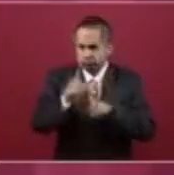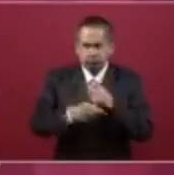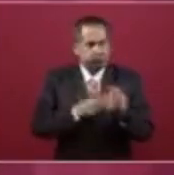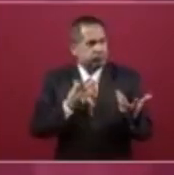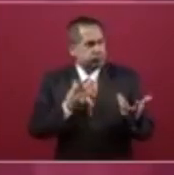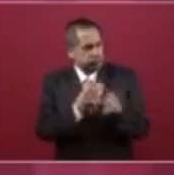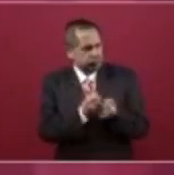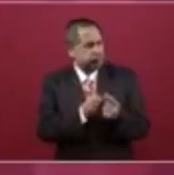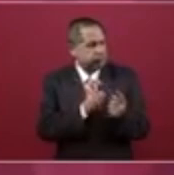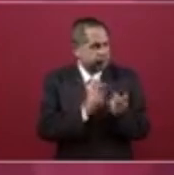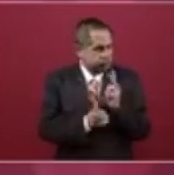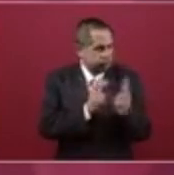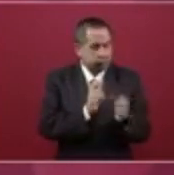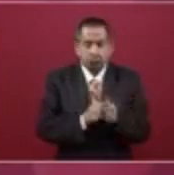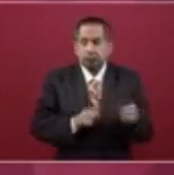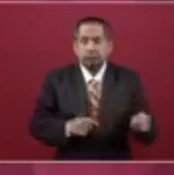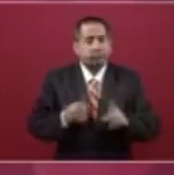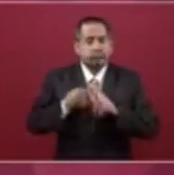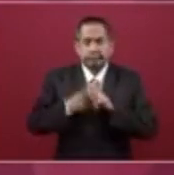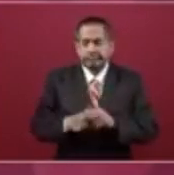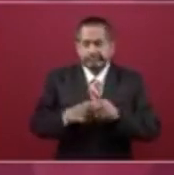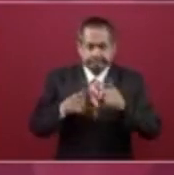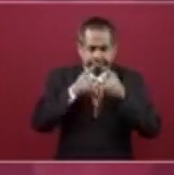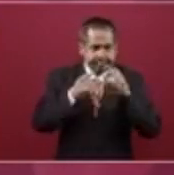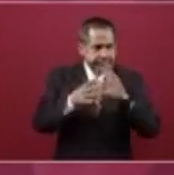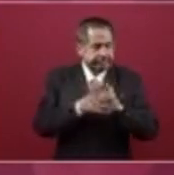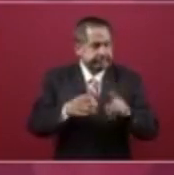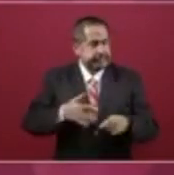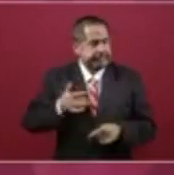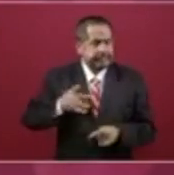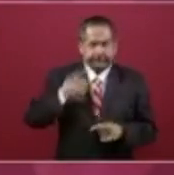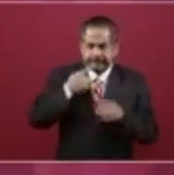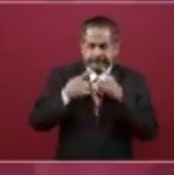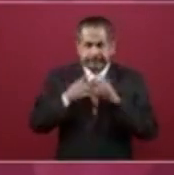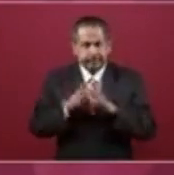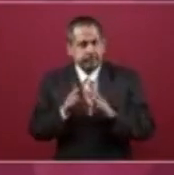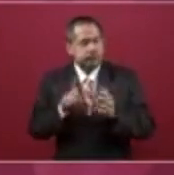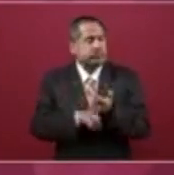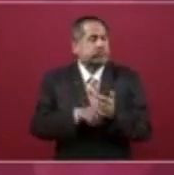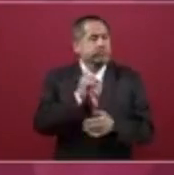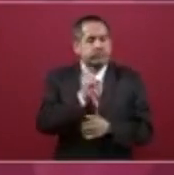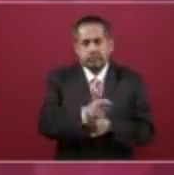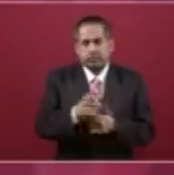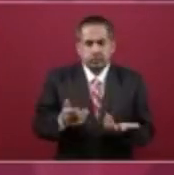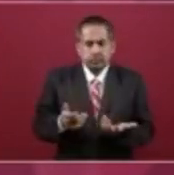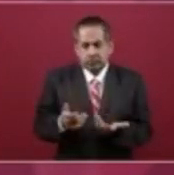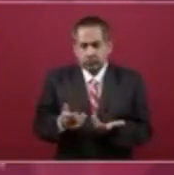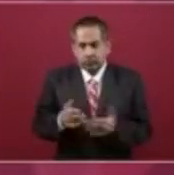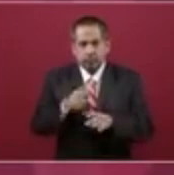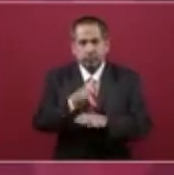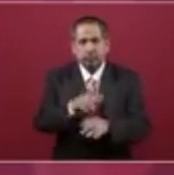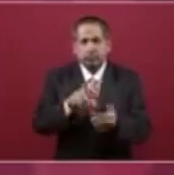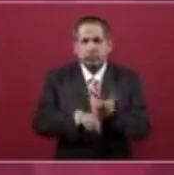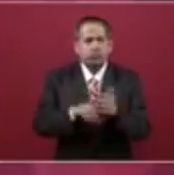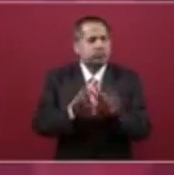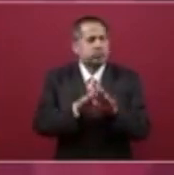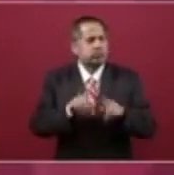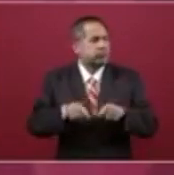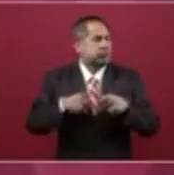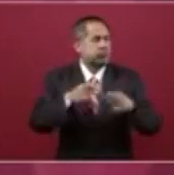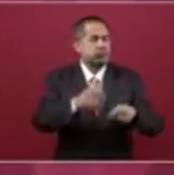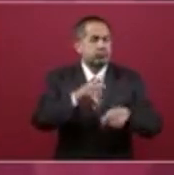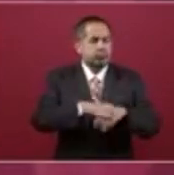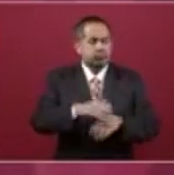con ellos y empezamos a recoger sus inquietudes en términos de cómo contratar de manera